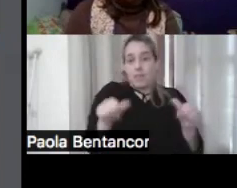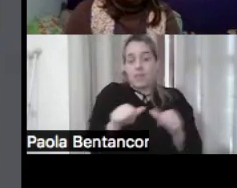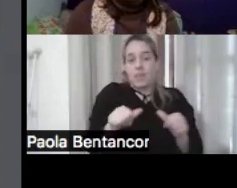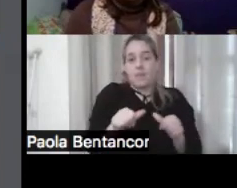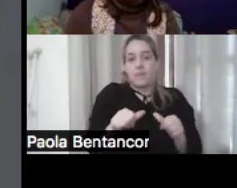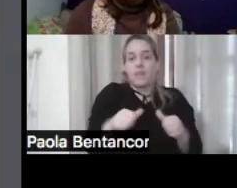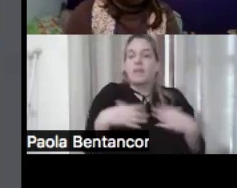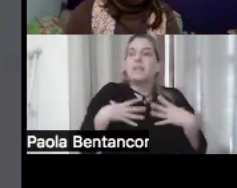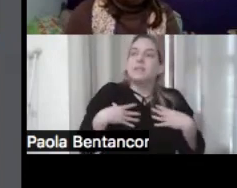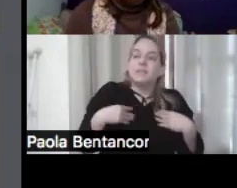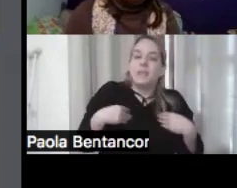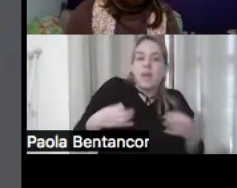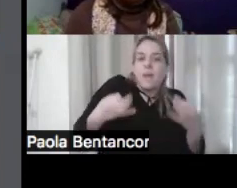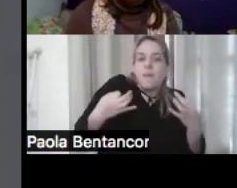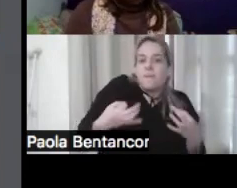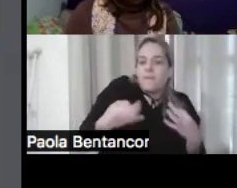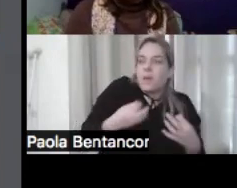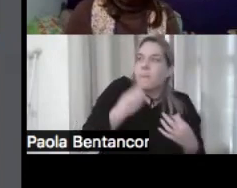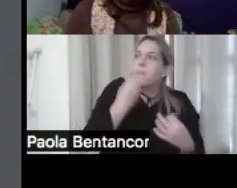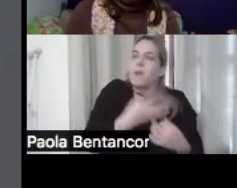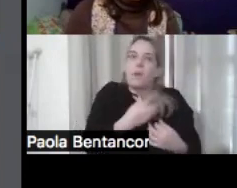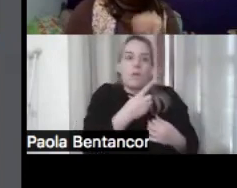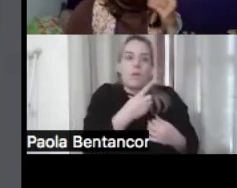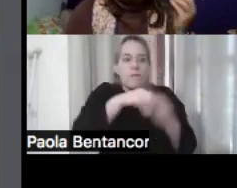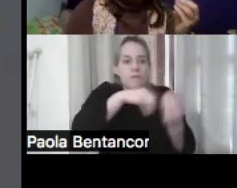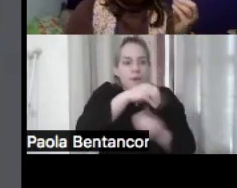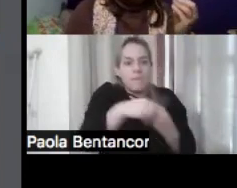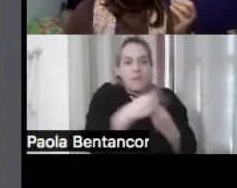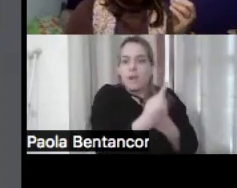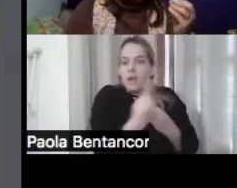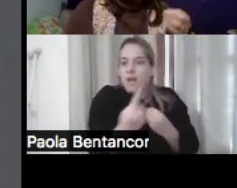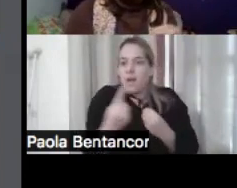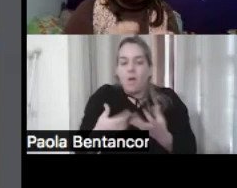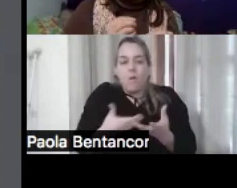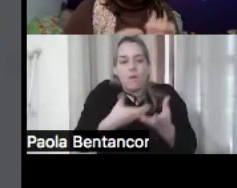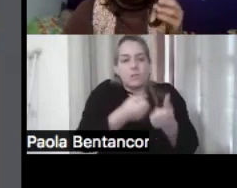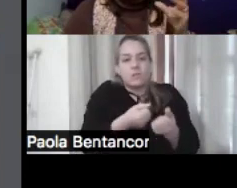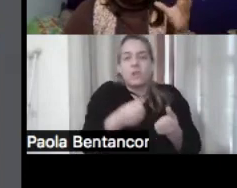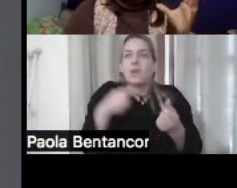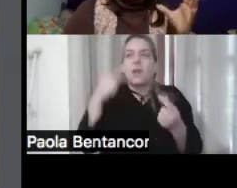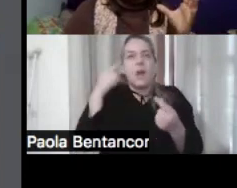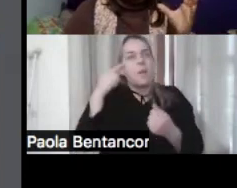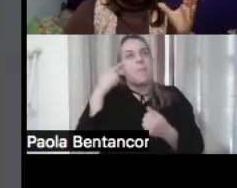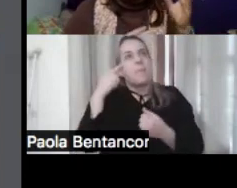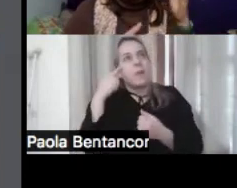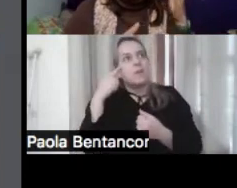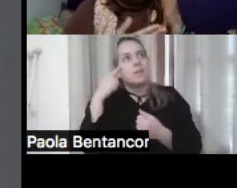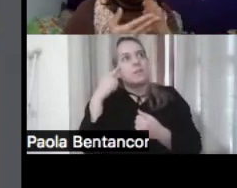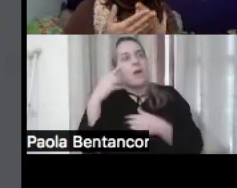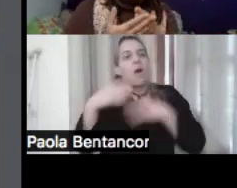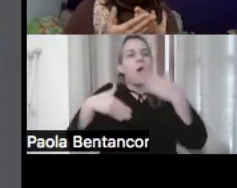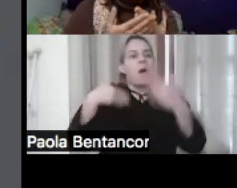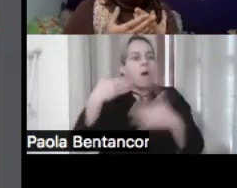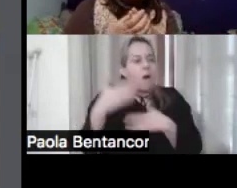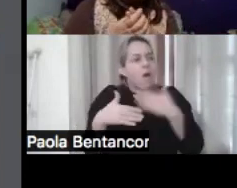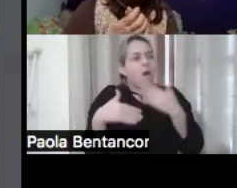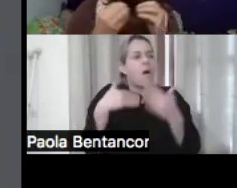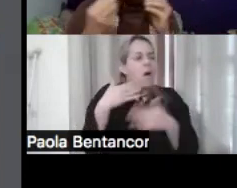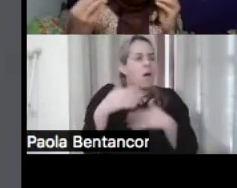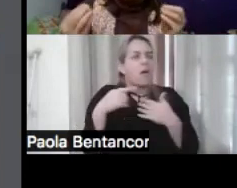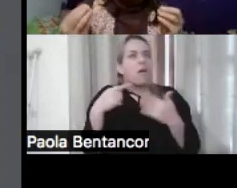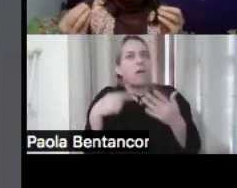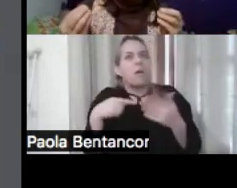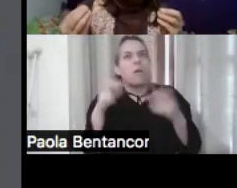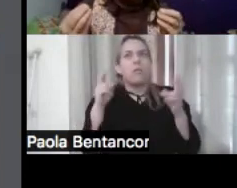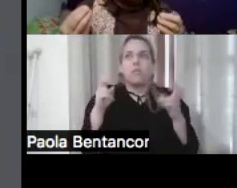de la persona con discapacidad y su familia, y ya abandonan la idea de pensar en un modelo rehabilitativo donde nos centrábamos